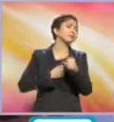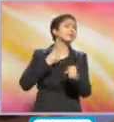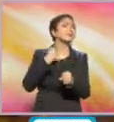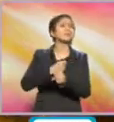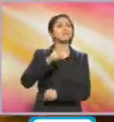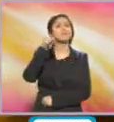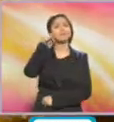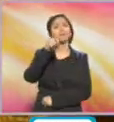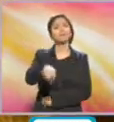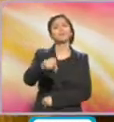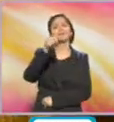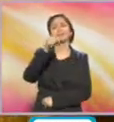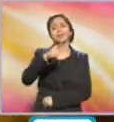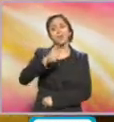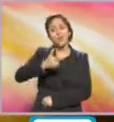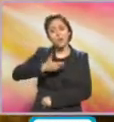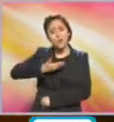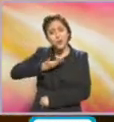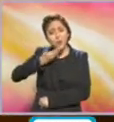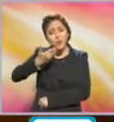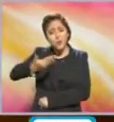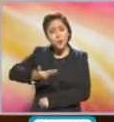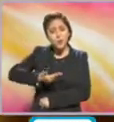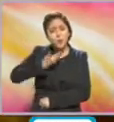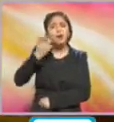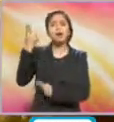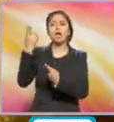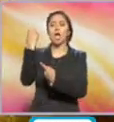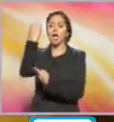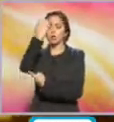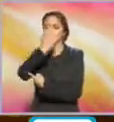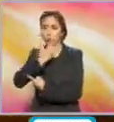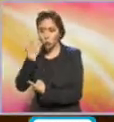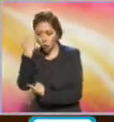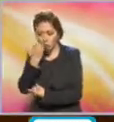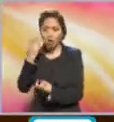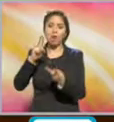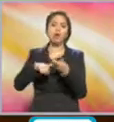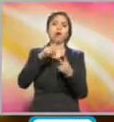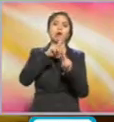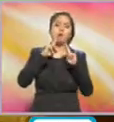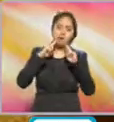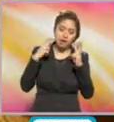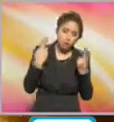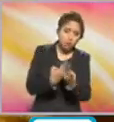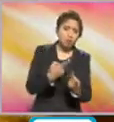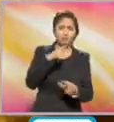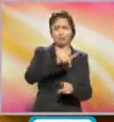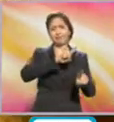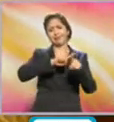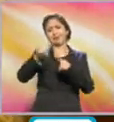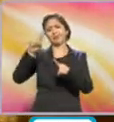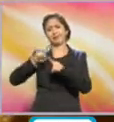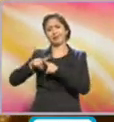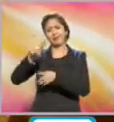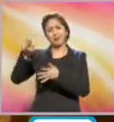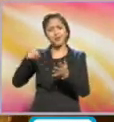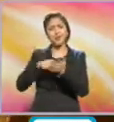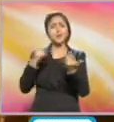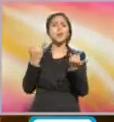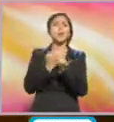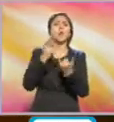bueno, ese es En el los clásico. homenajes. Esta sí. Sí, en las escuelas, en las reuniones, en todos lados. En Las un serenatas. restaurante.